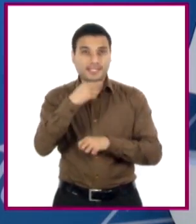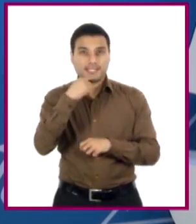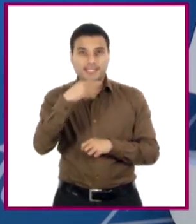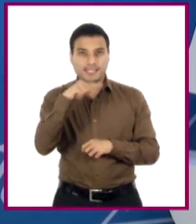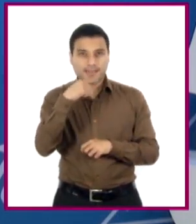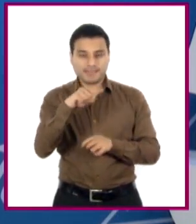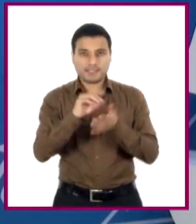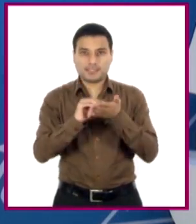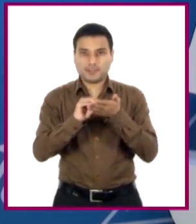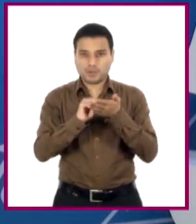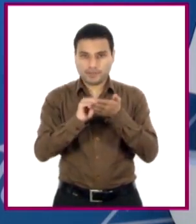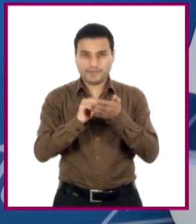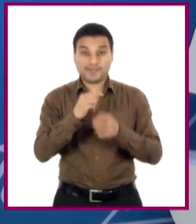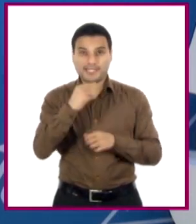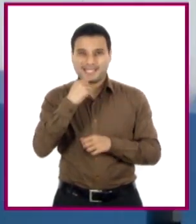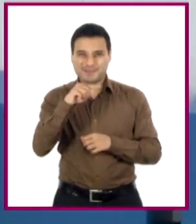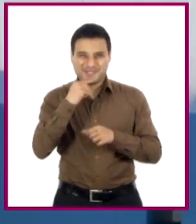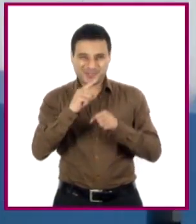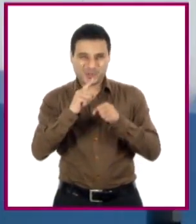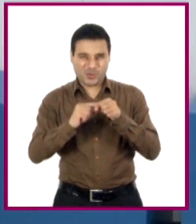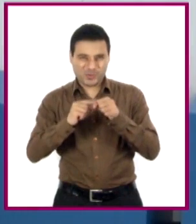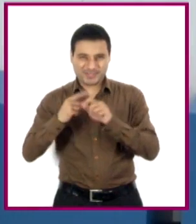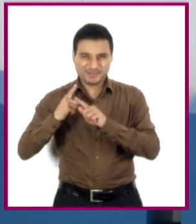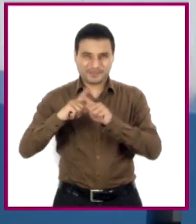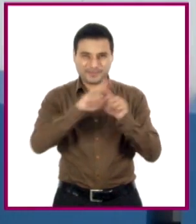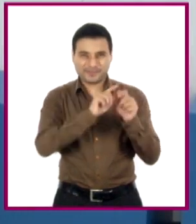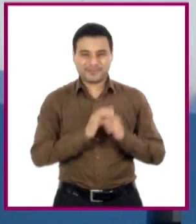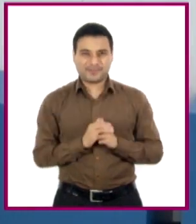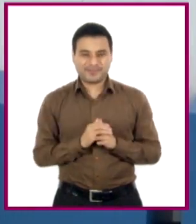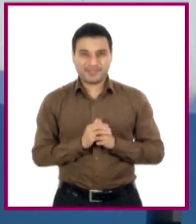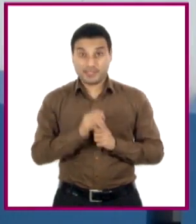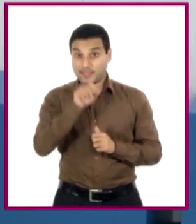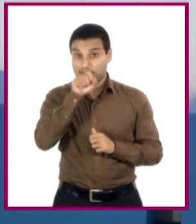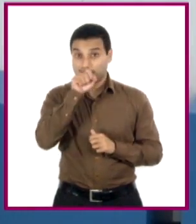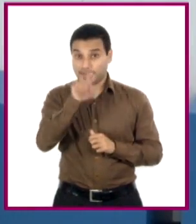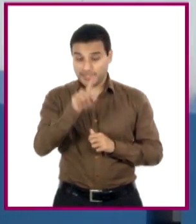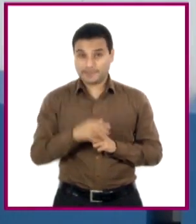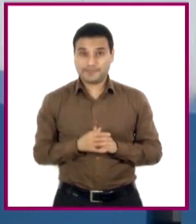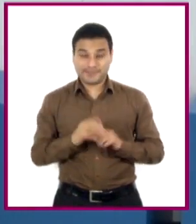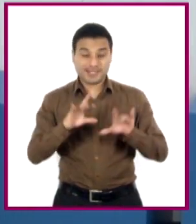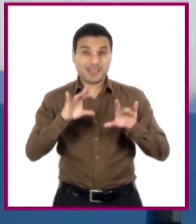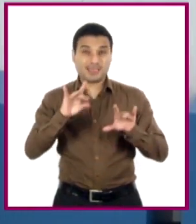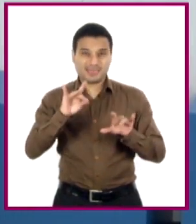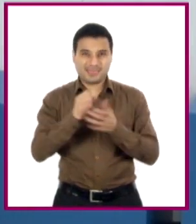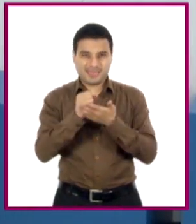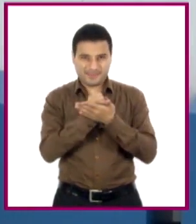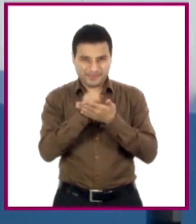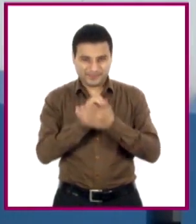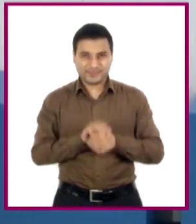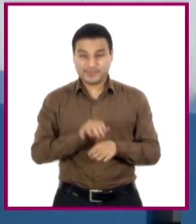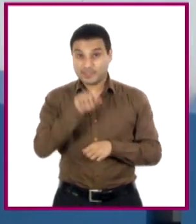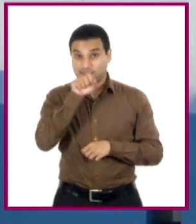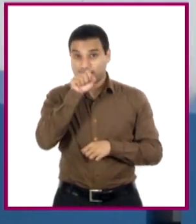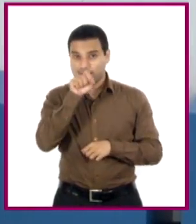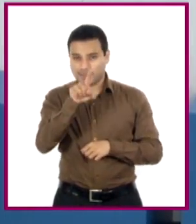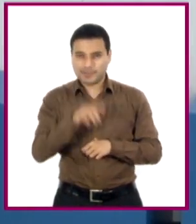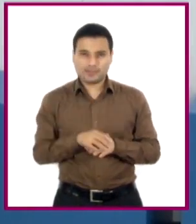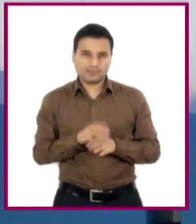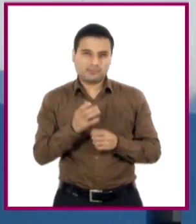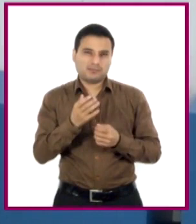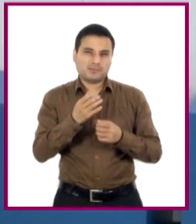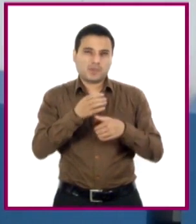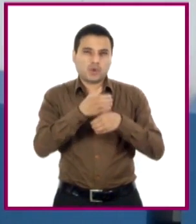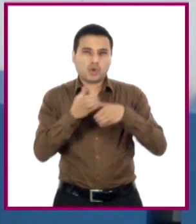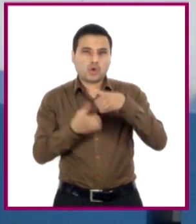goma, lápices de colores. Necesitarán también pegamento, algunos materiales de reuso a su